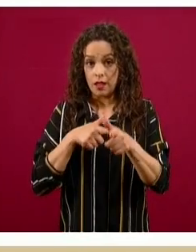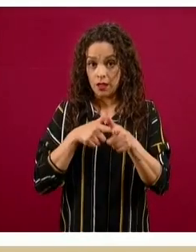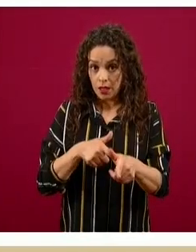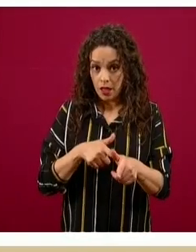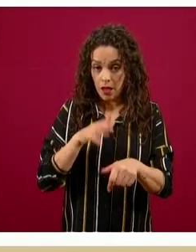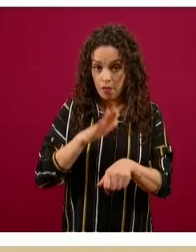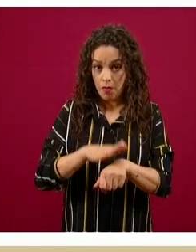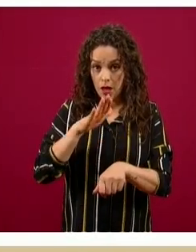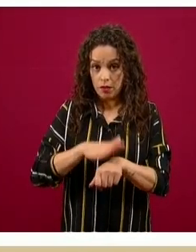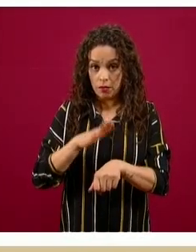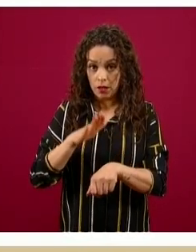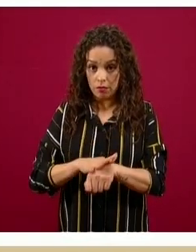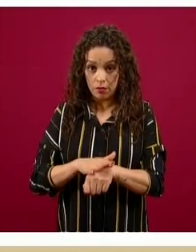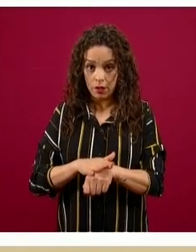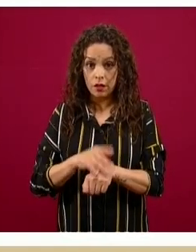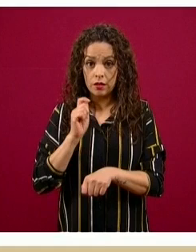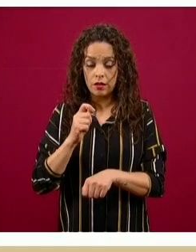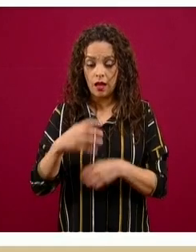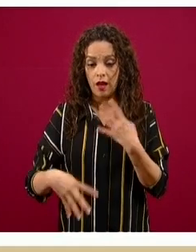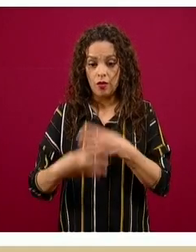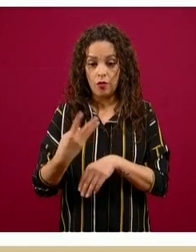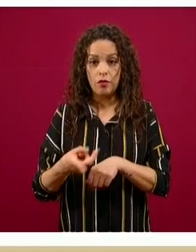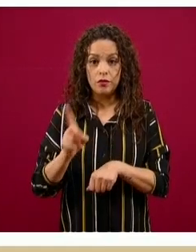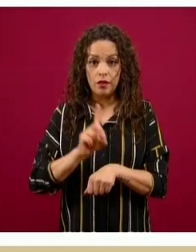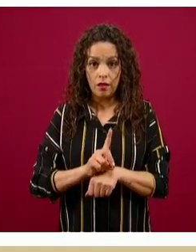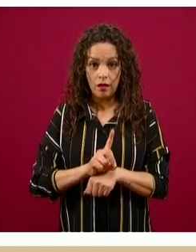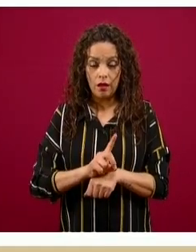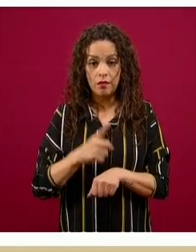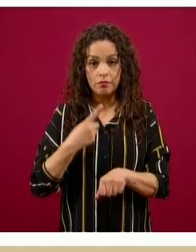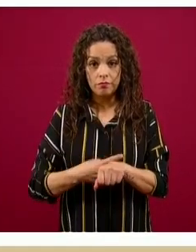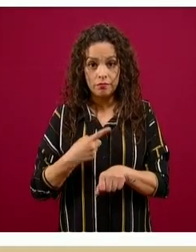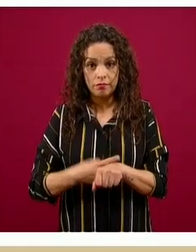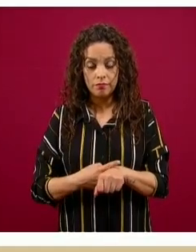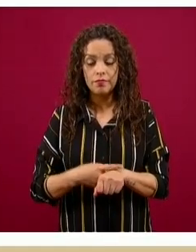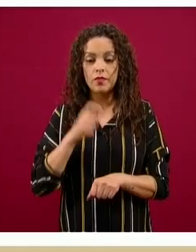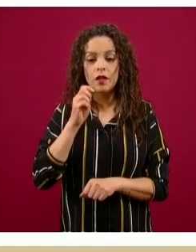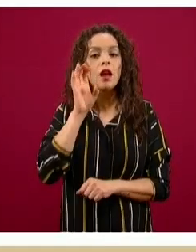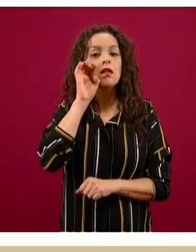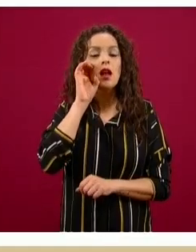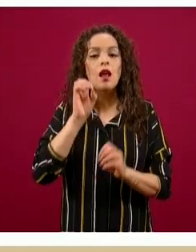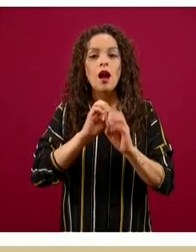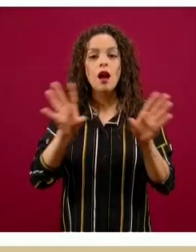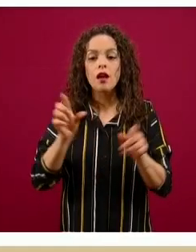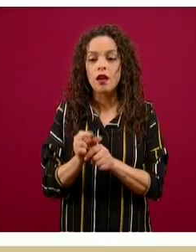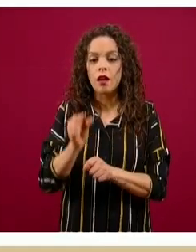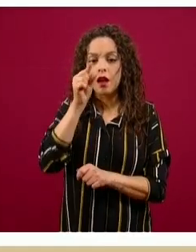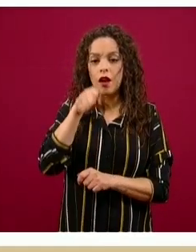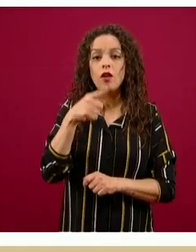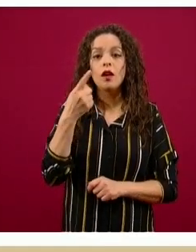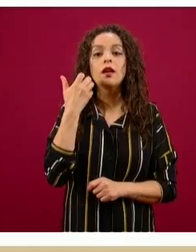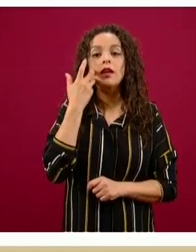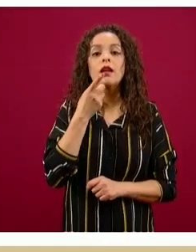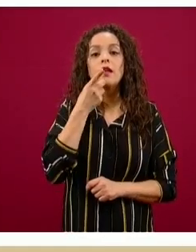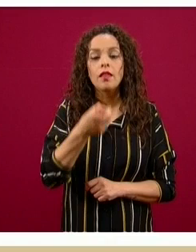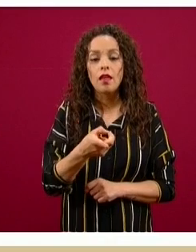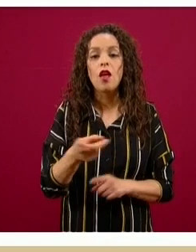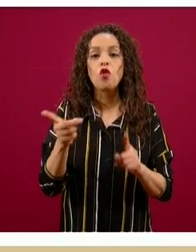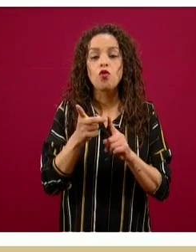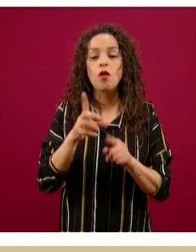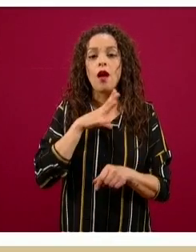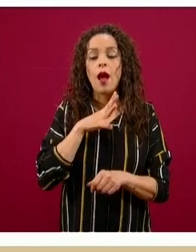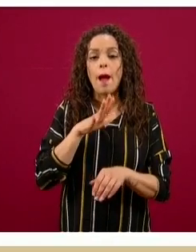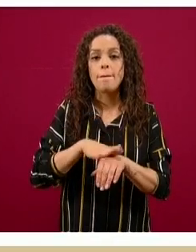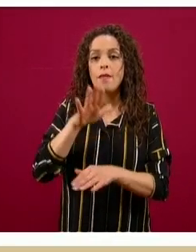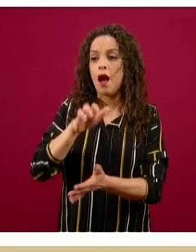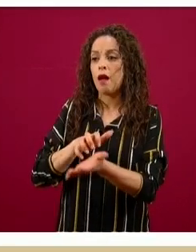periodo de 14 días en relación también a las barras naranja claro, que son las que nos representan donde se concentran en su mayoría los